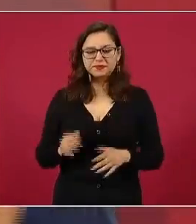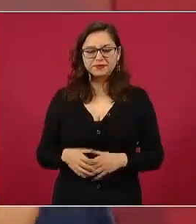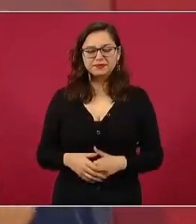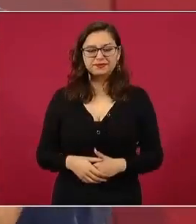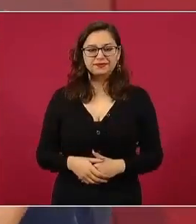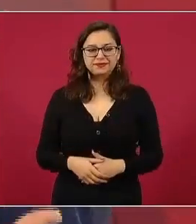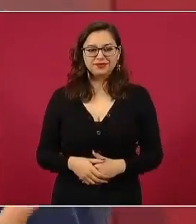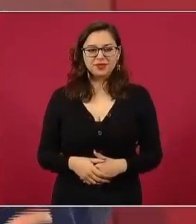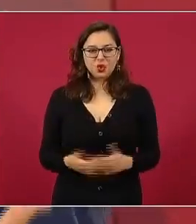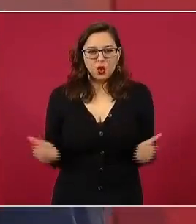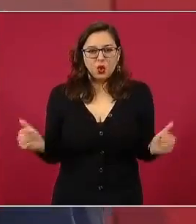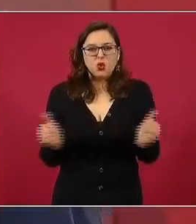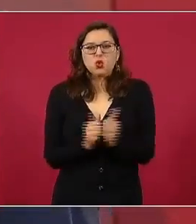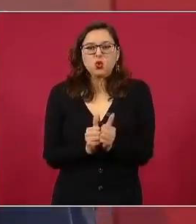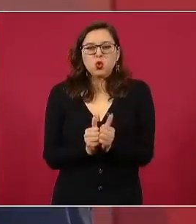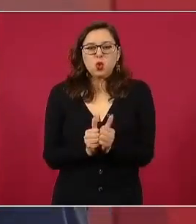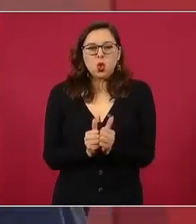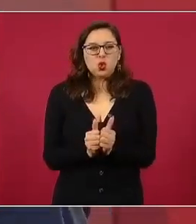No lo hacen